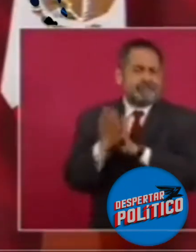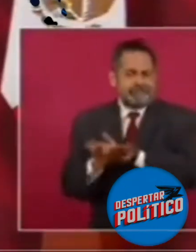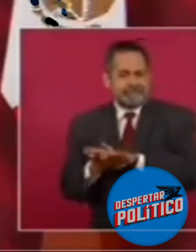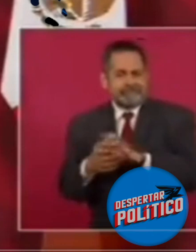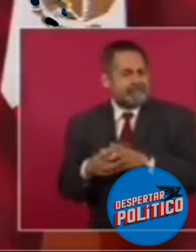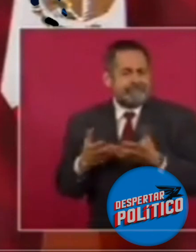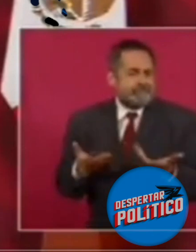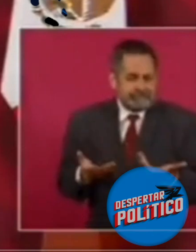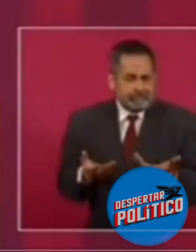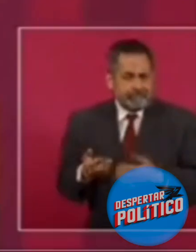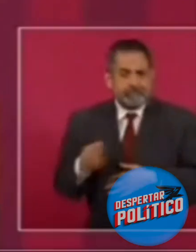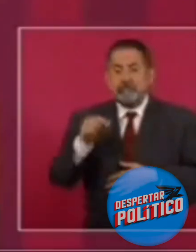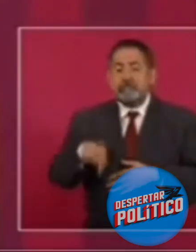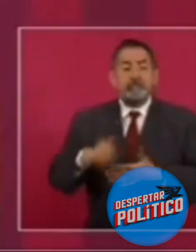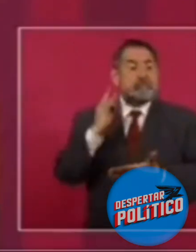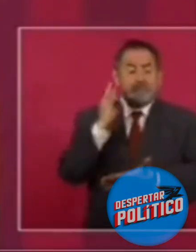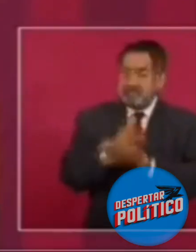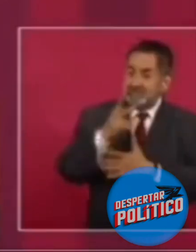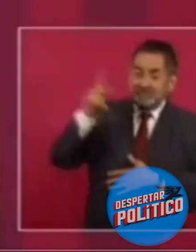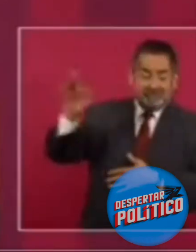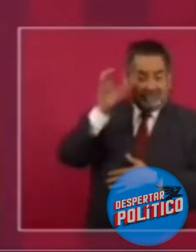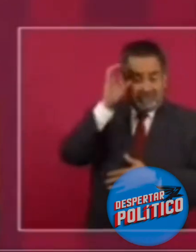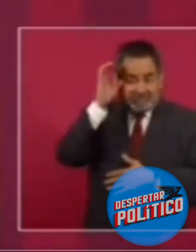hoy día solo lo tiene China.